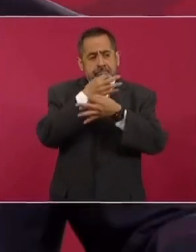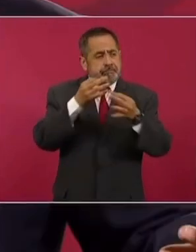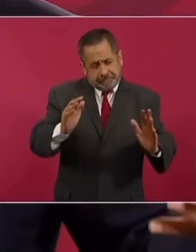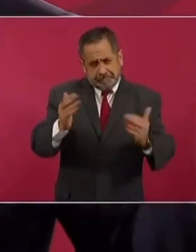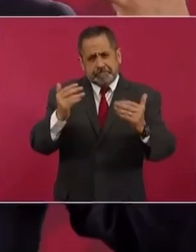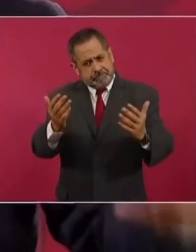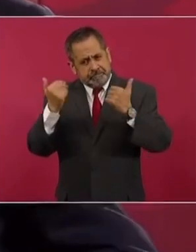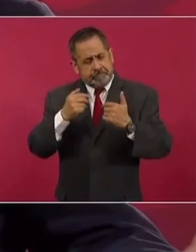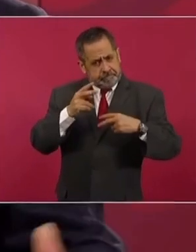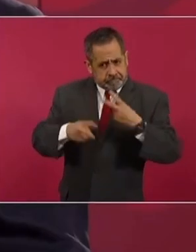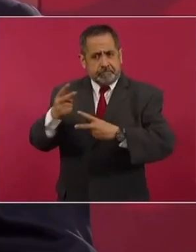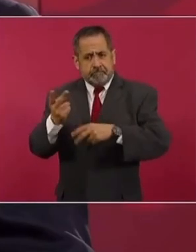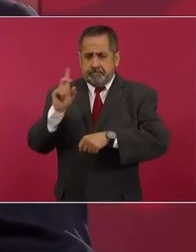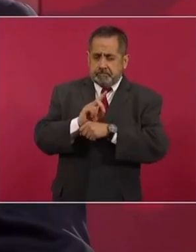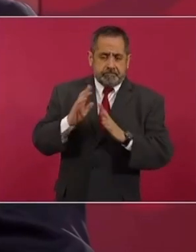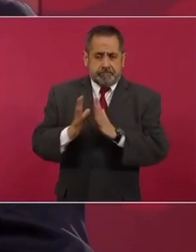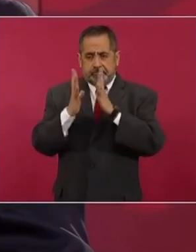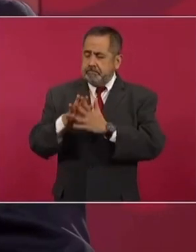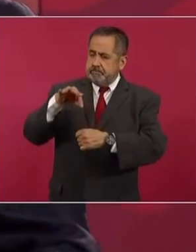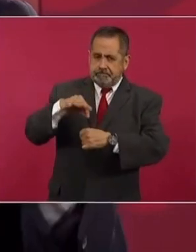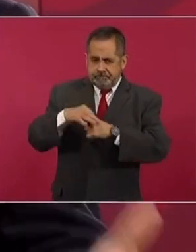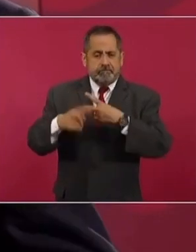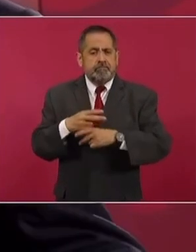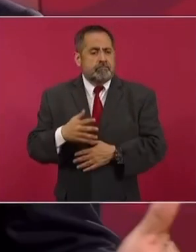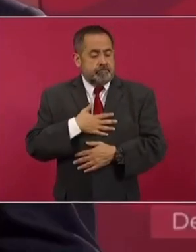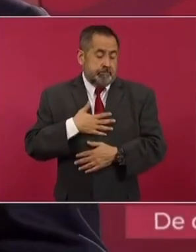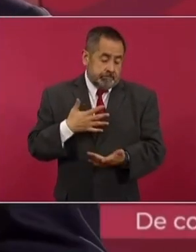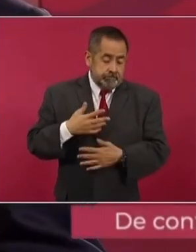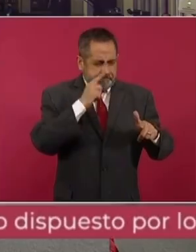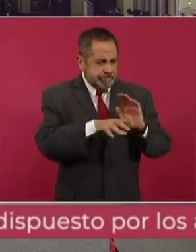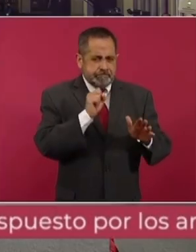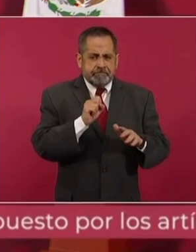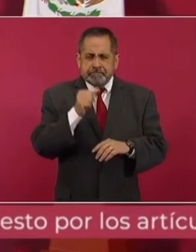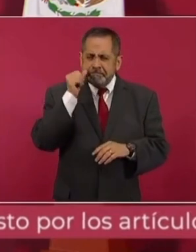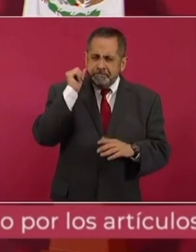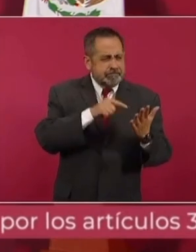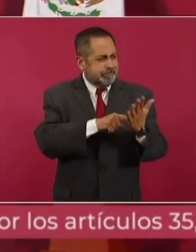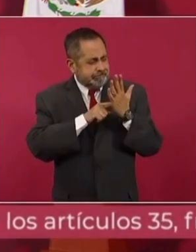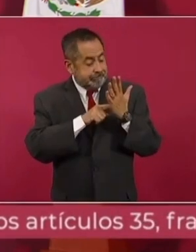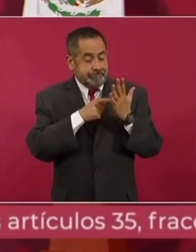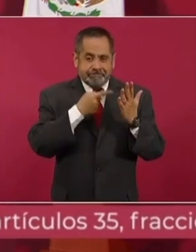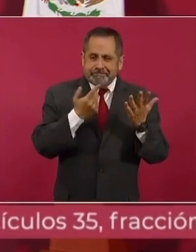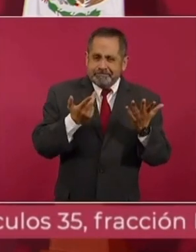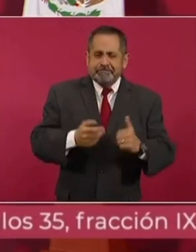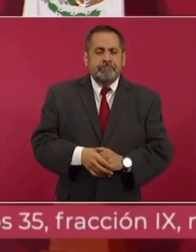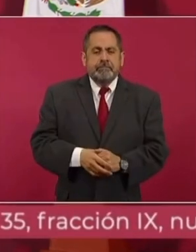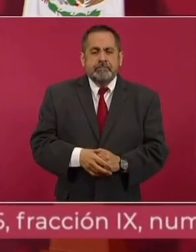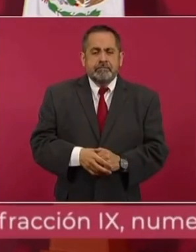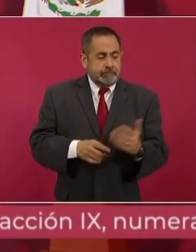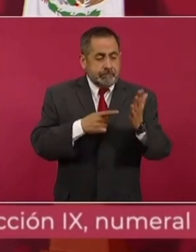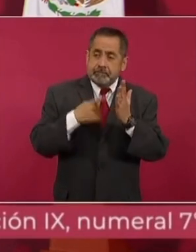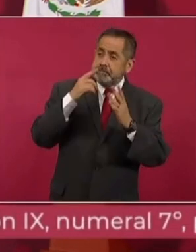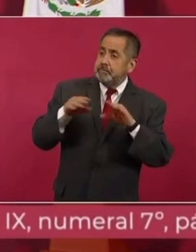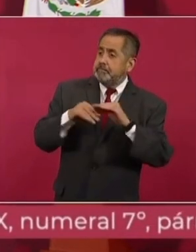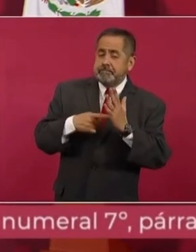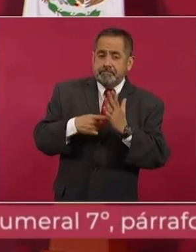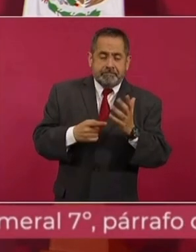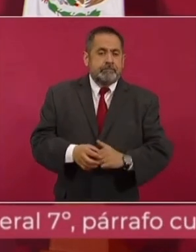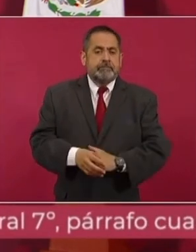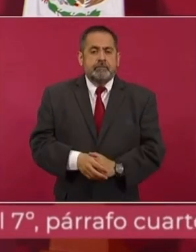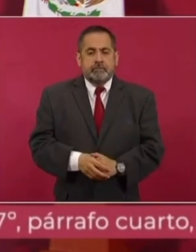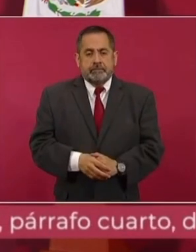la gente a que participe, porque es mi deber. Él me lo estaba mostrando. ¡Producción! Mira las difusiones.